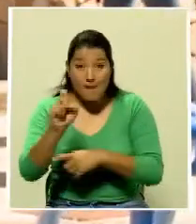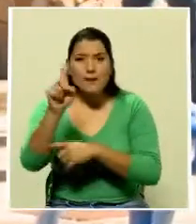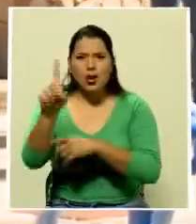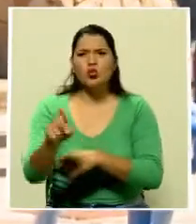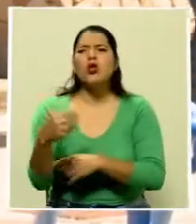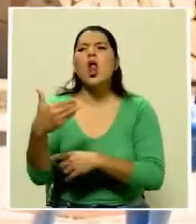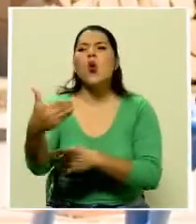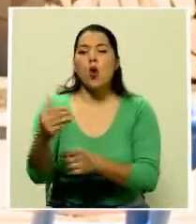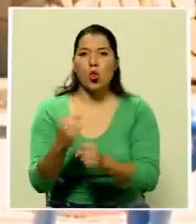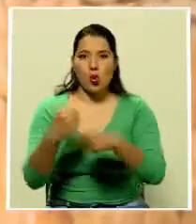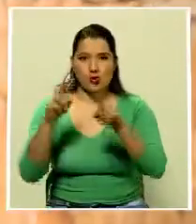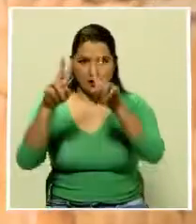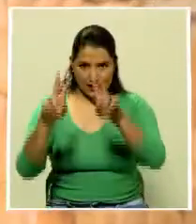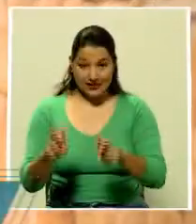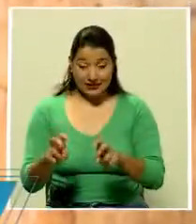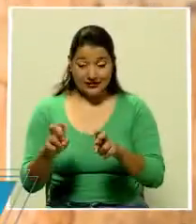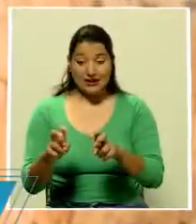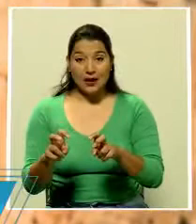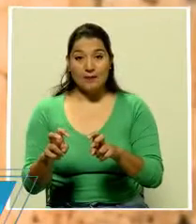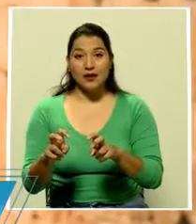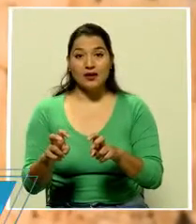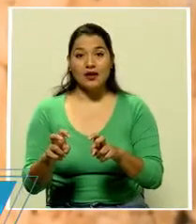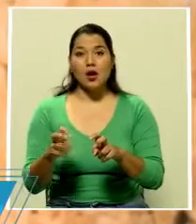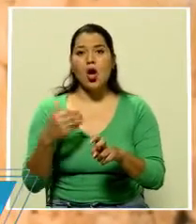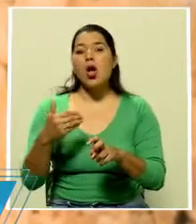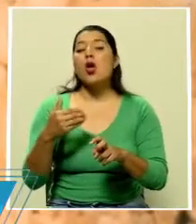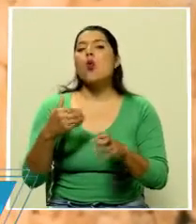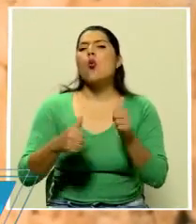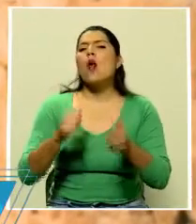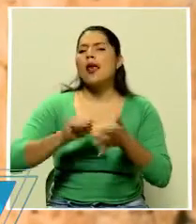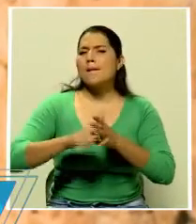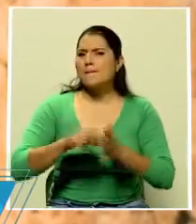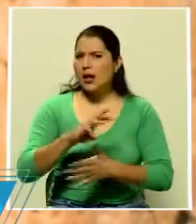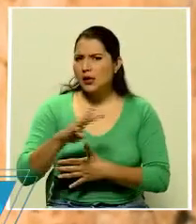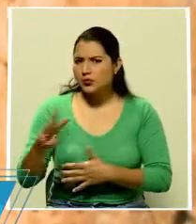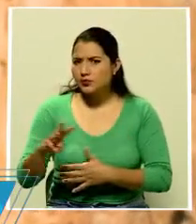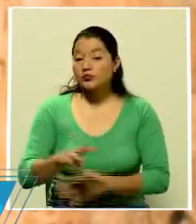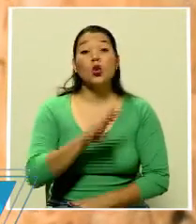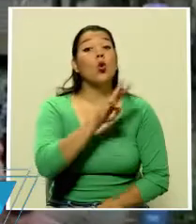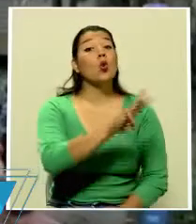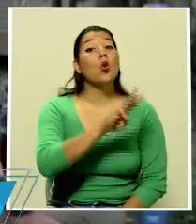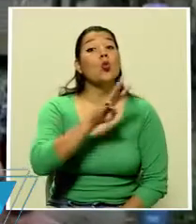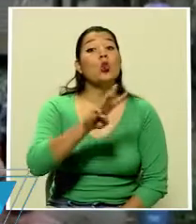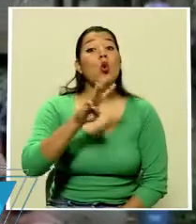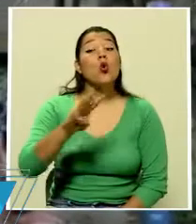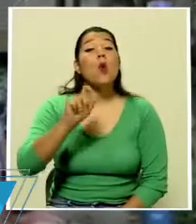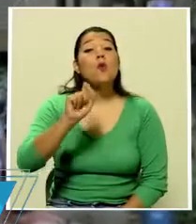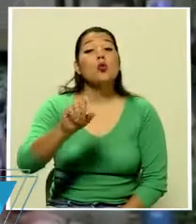aplicación de estas pruebas de actitud académica en las siguientes páginas: www.ucr.edu.co